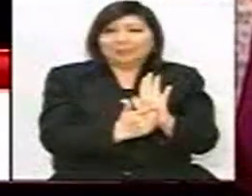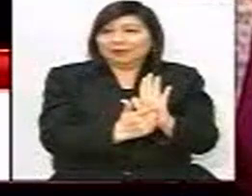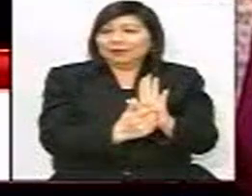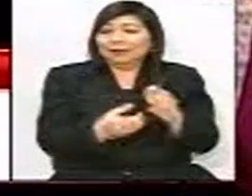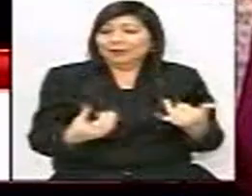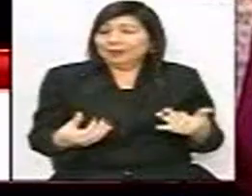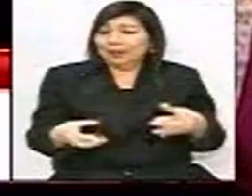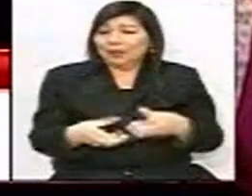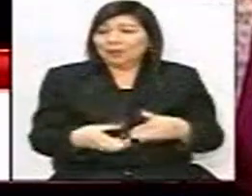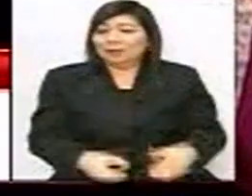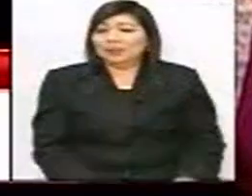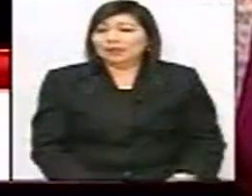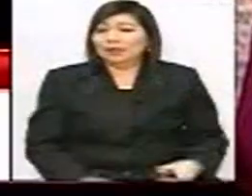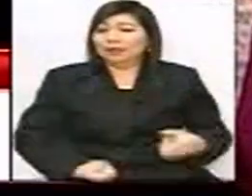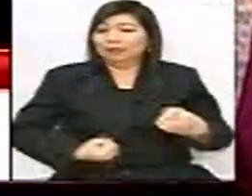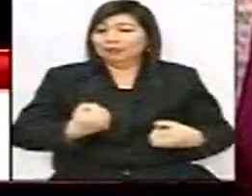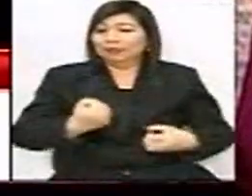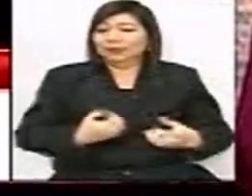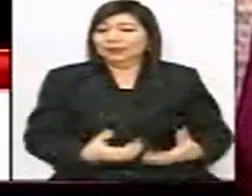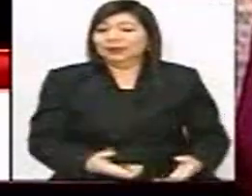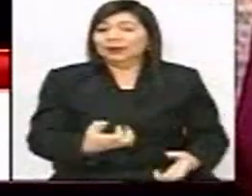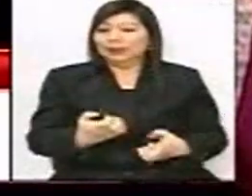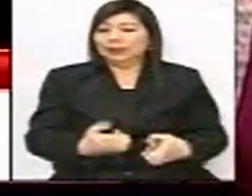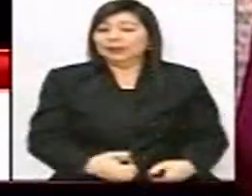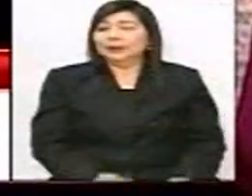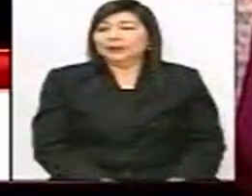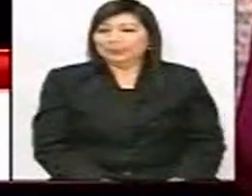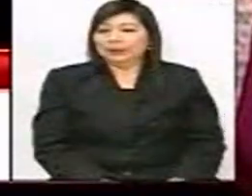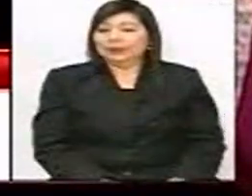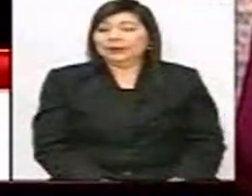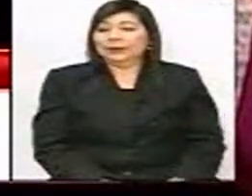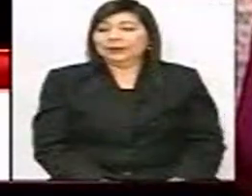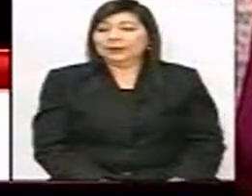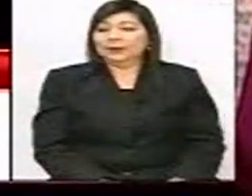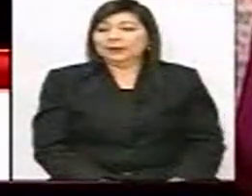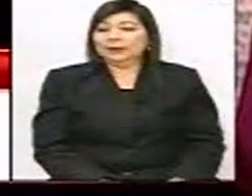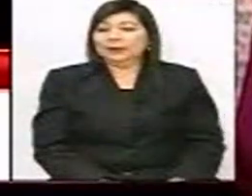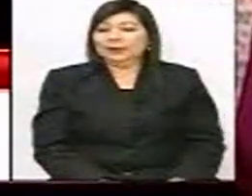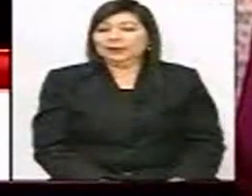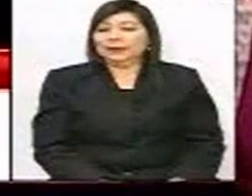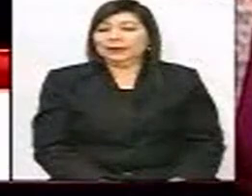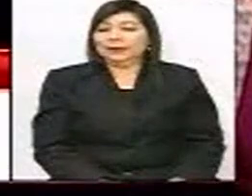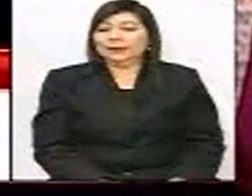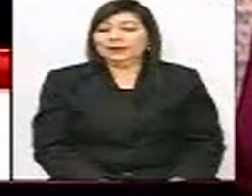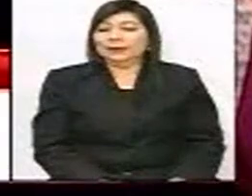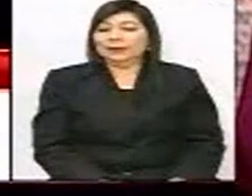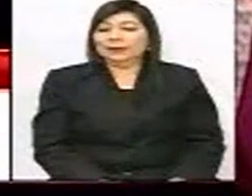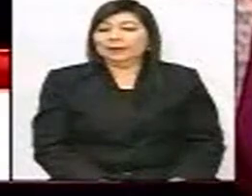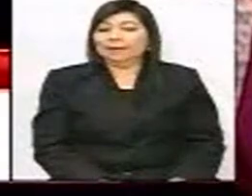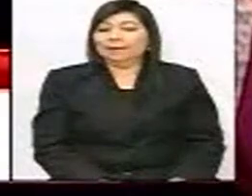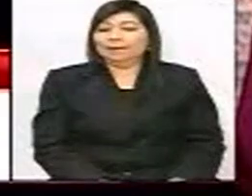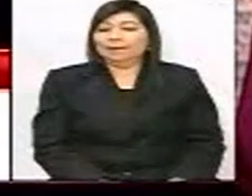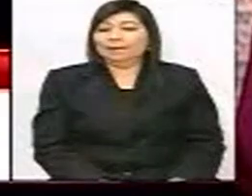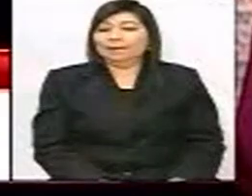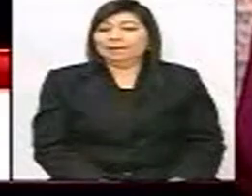en esta comisión. Está en transportes y en economía. Congresista Lescano, tiene uso de la palabra.